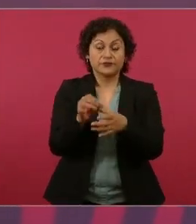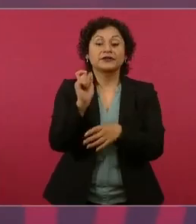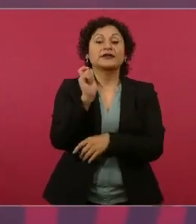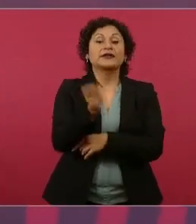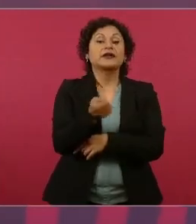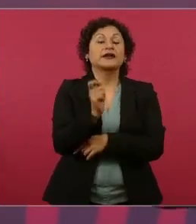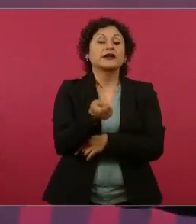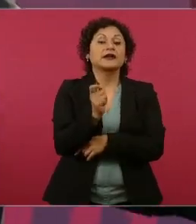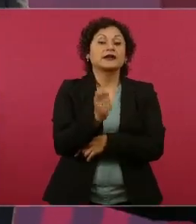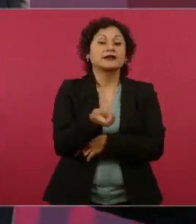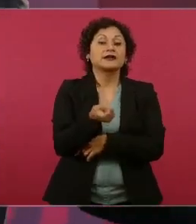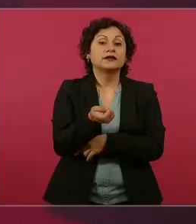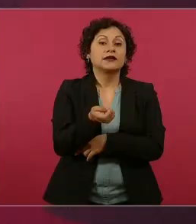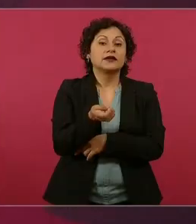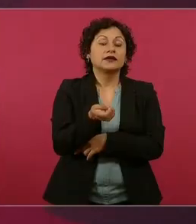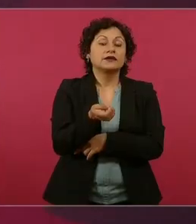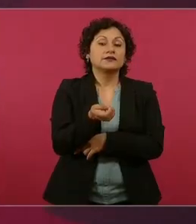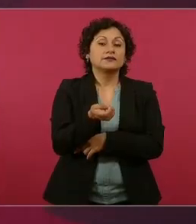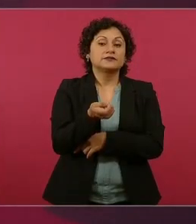permanecen